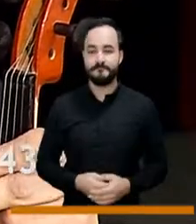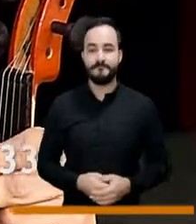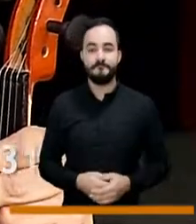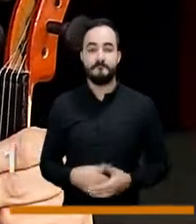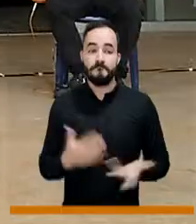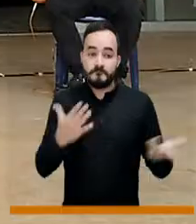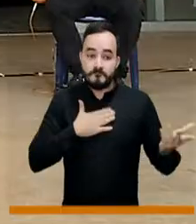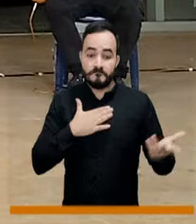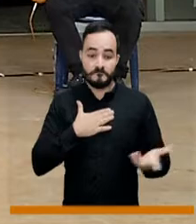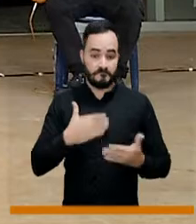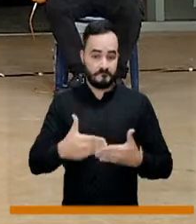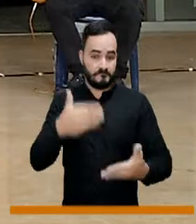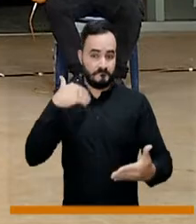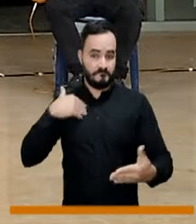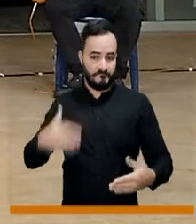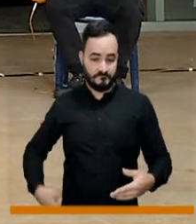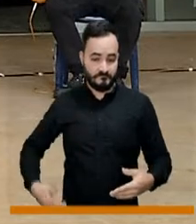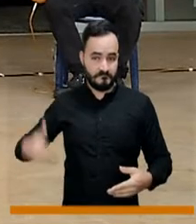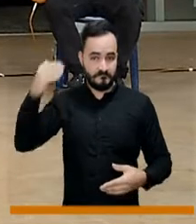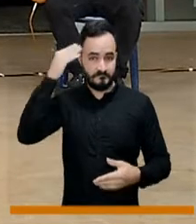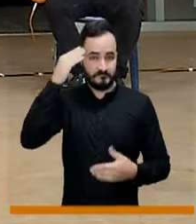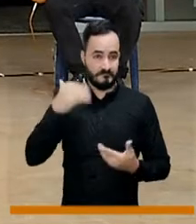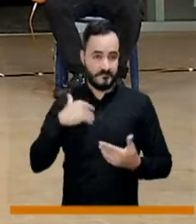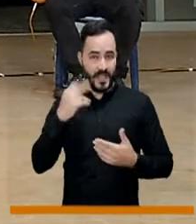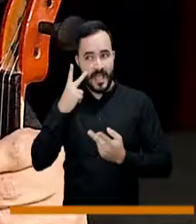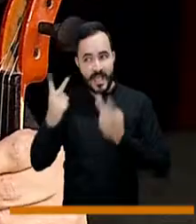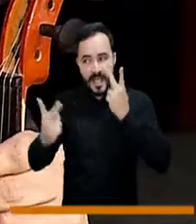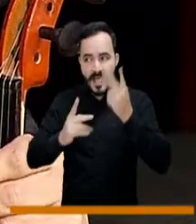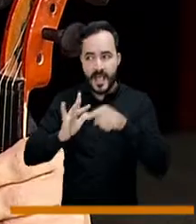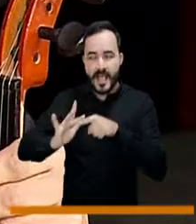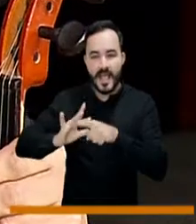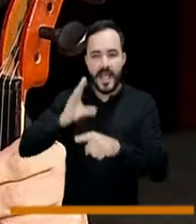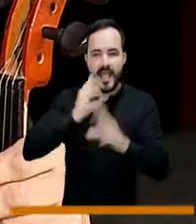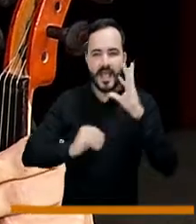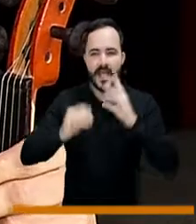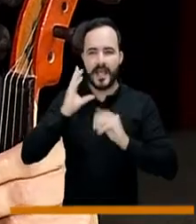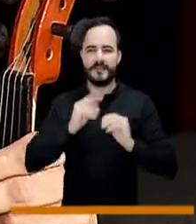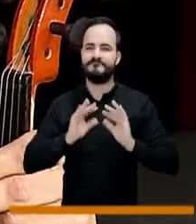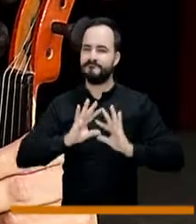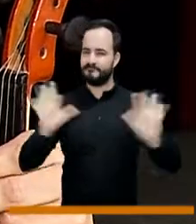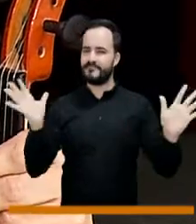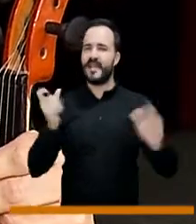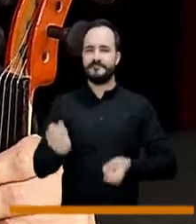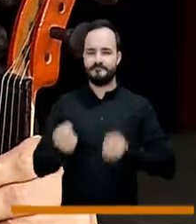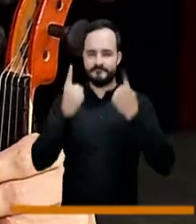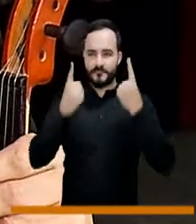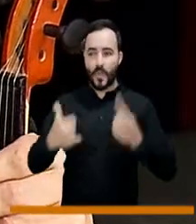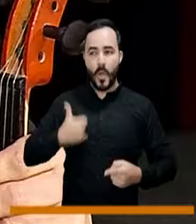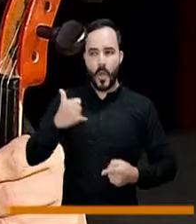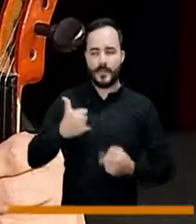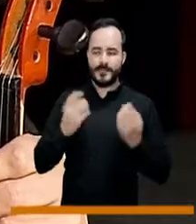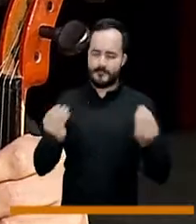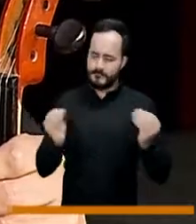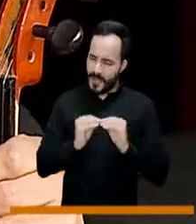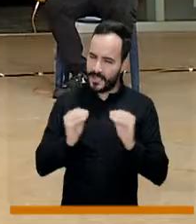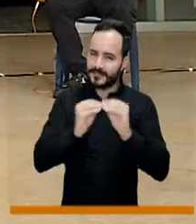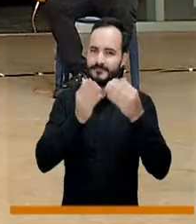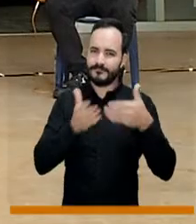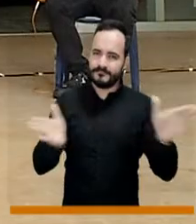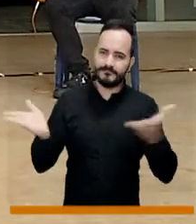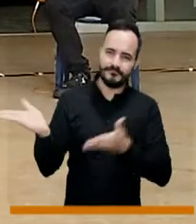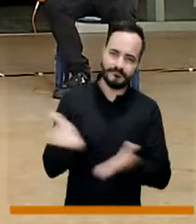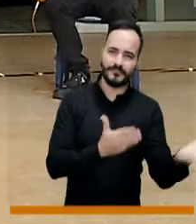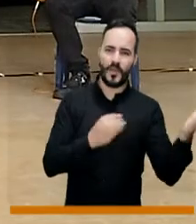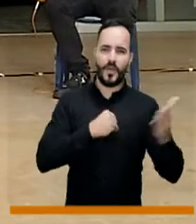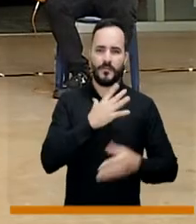las oportunidades que tienen todas las personas en Medellín de ejecutar y de desarrollar sus talentos.